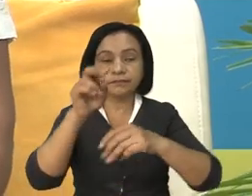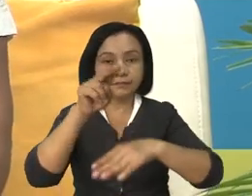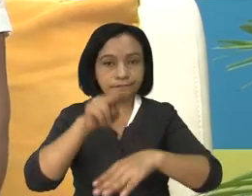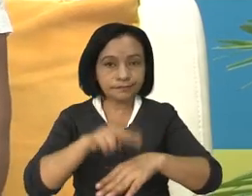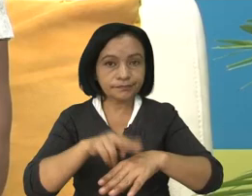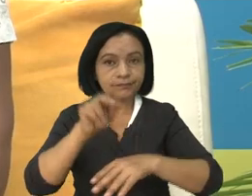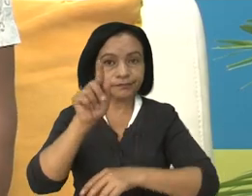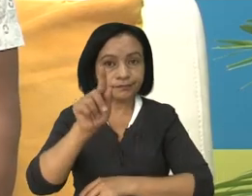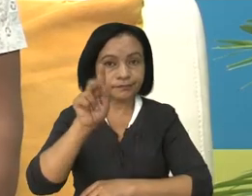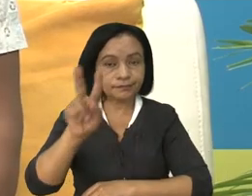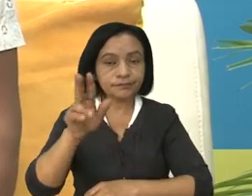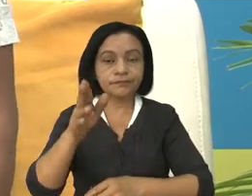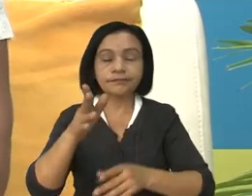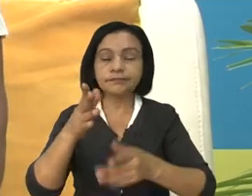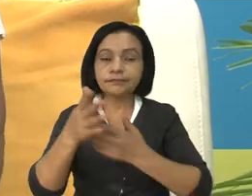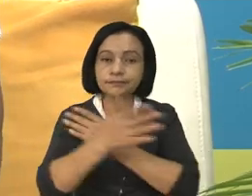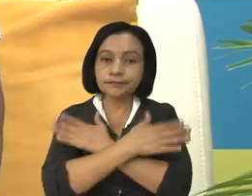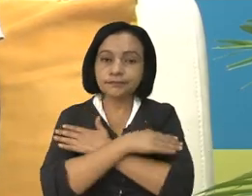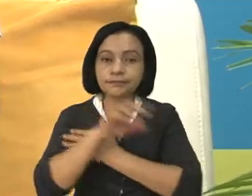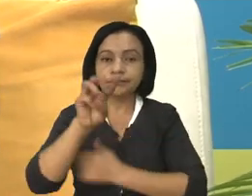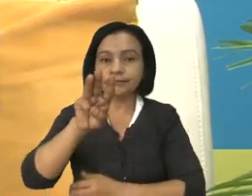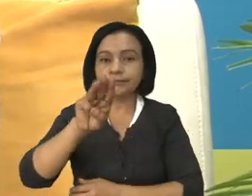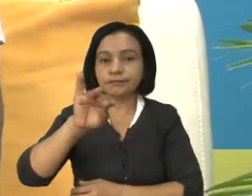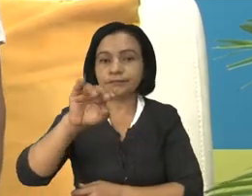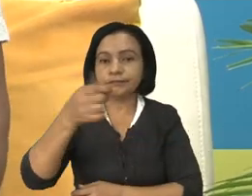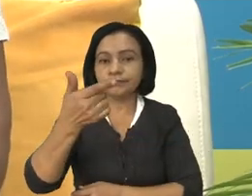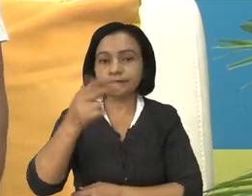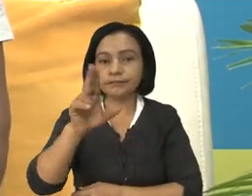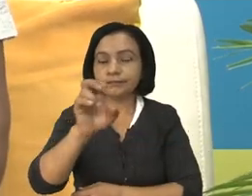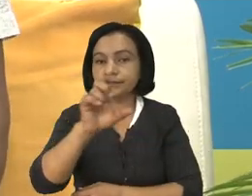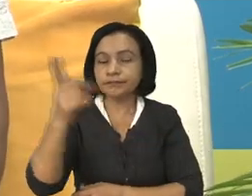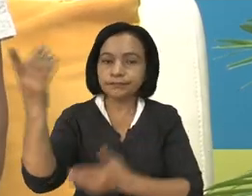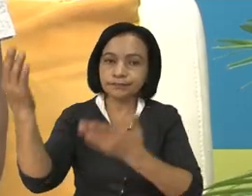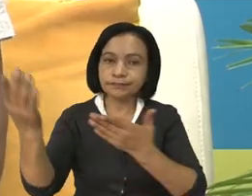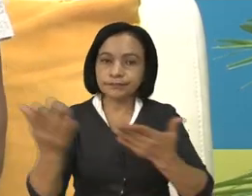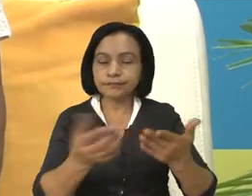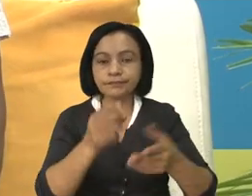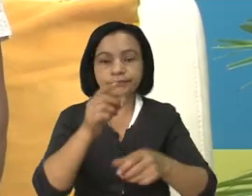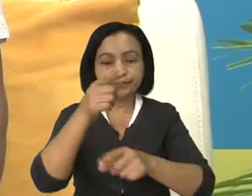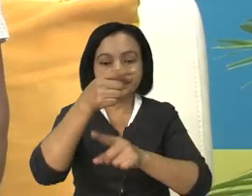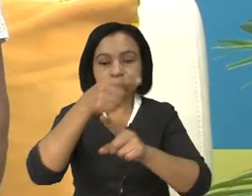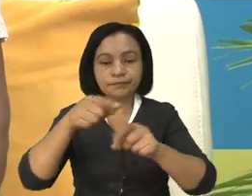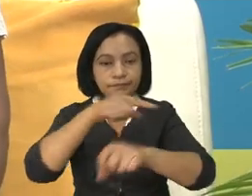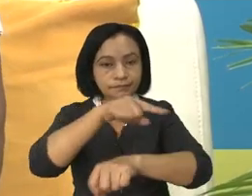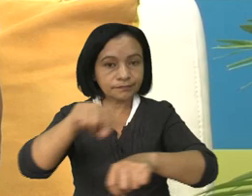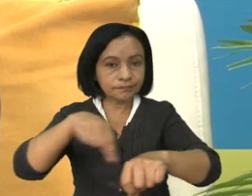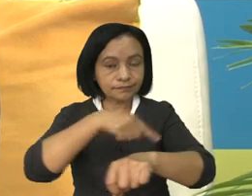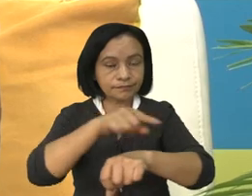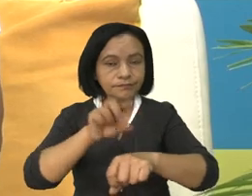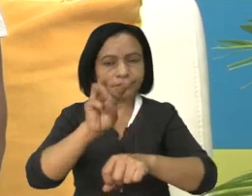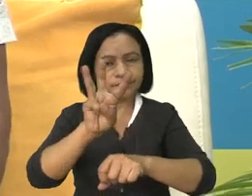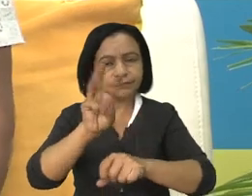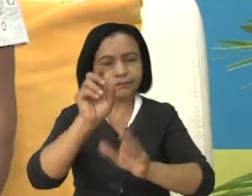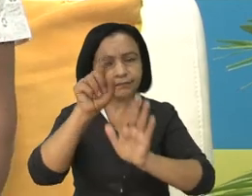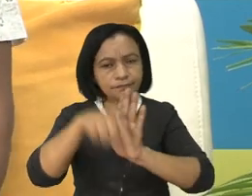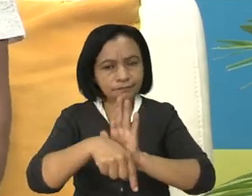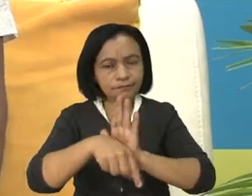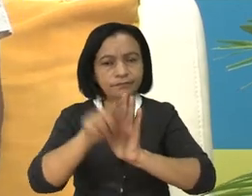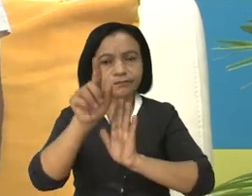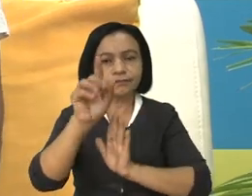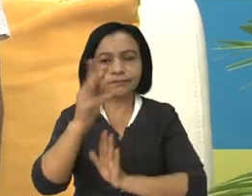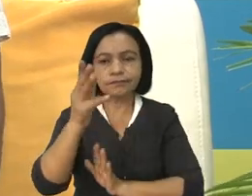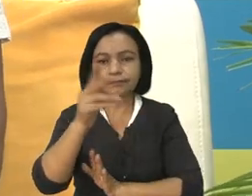Nacional. Le saluda Miguel Carranza Mena y les doy la bienvenida a este espacio de 30 minutos que dedica el canal parlamentario,